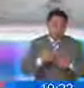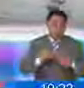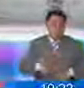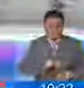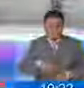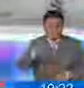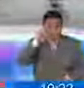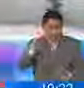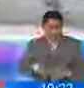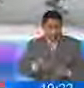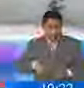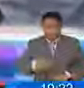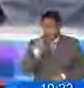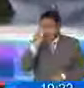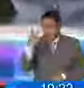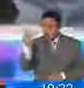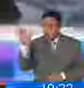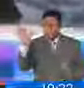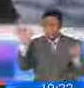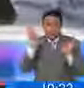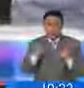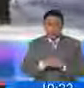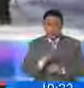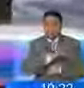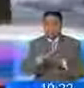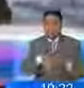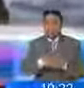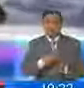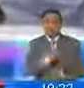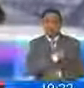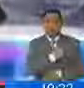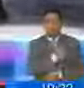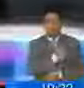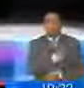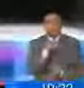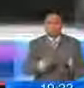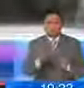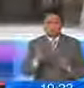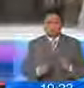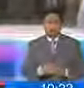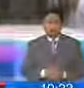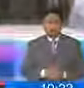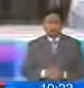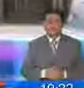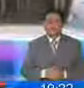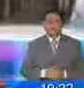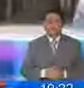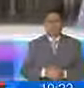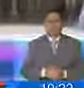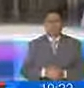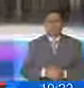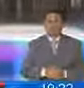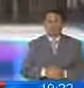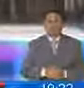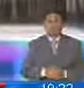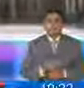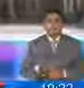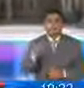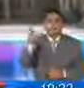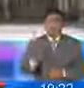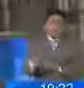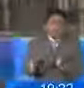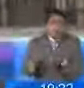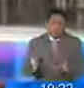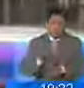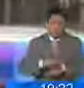acuerdo y ya ve las conexiones cómo se hacen. Todo es autogestión de lo que es el sector. Prácticamente la persona se puede morir porque prácticamente